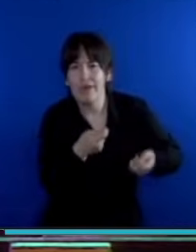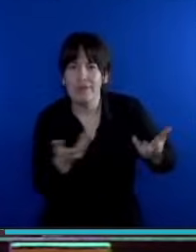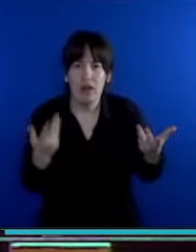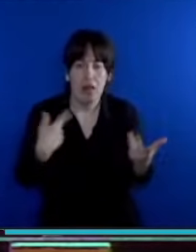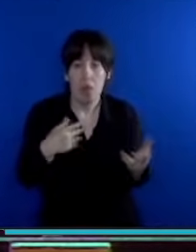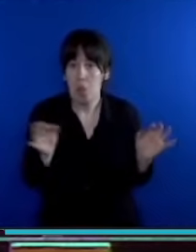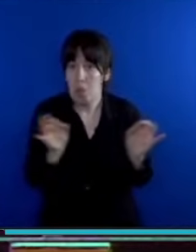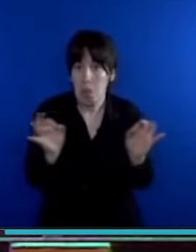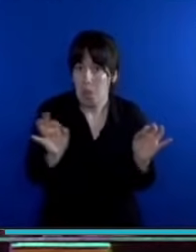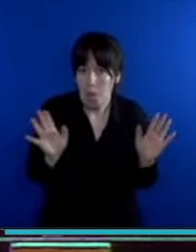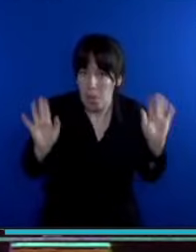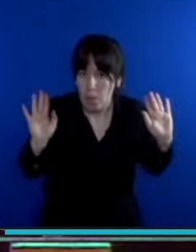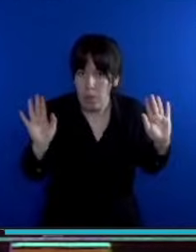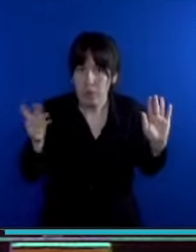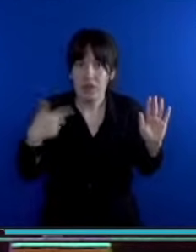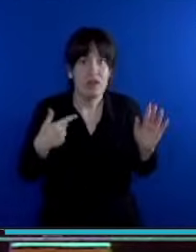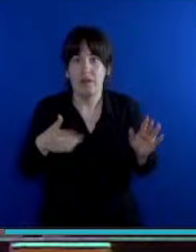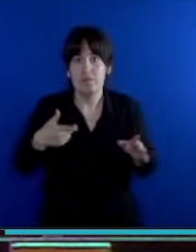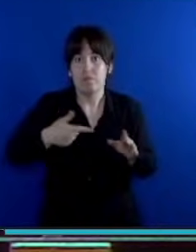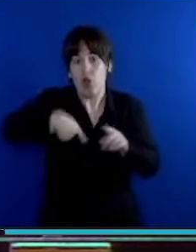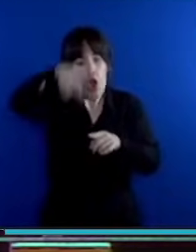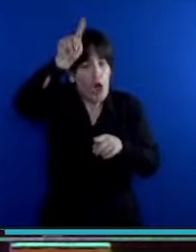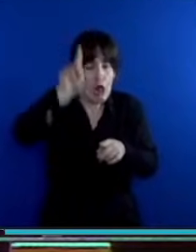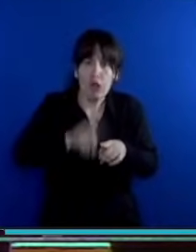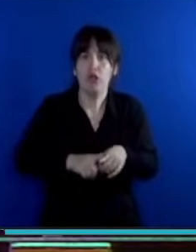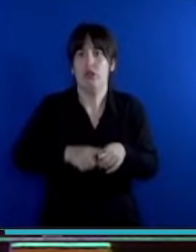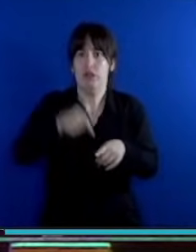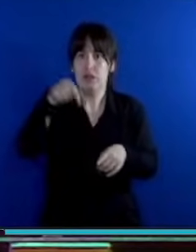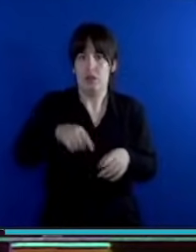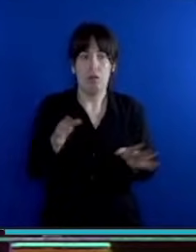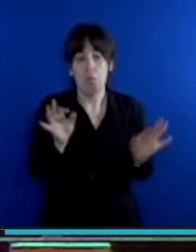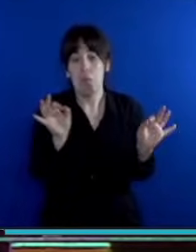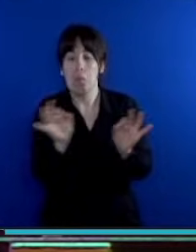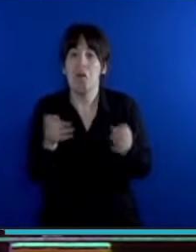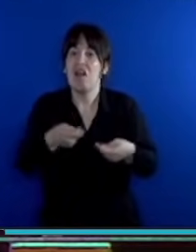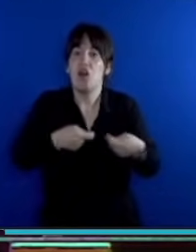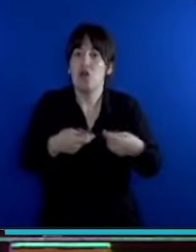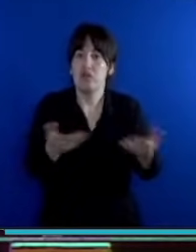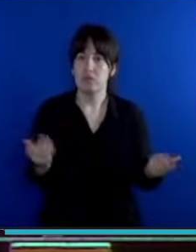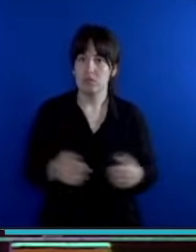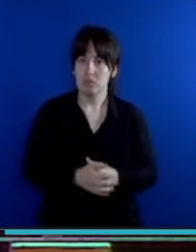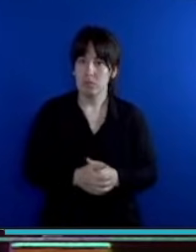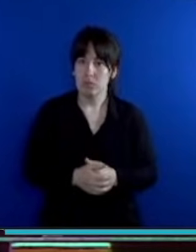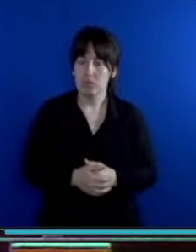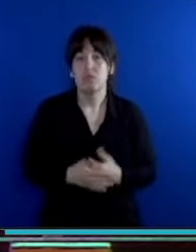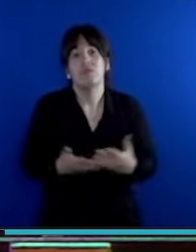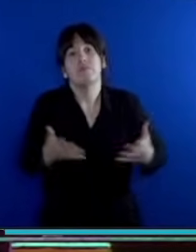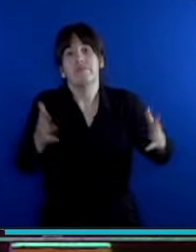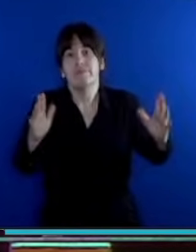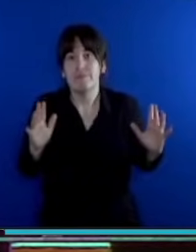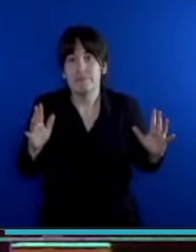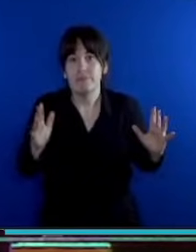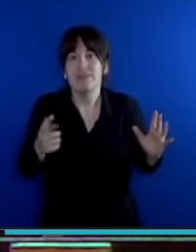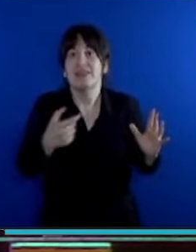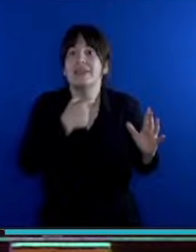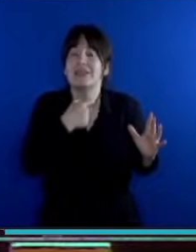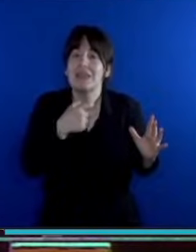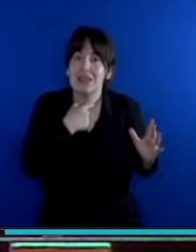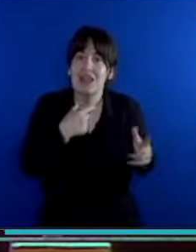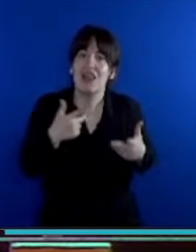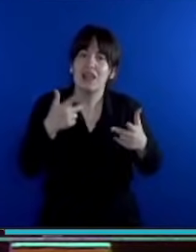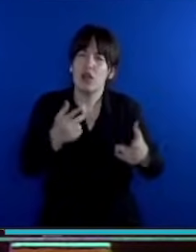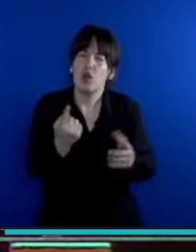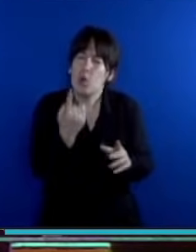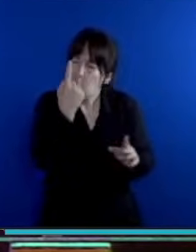y que atravesaron todo el día de hoy. Bueno, señor presidente, quiero referirme además